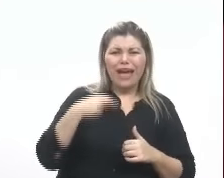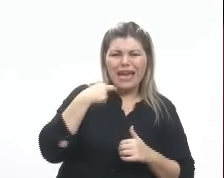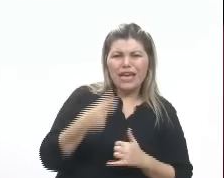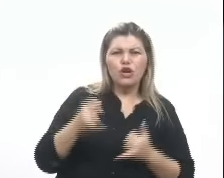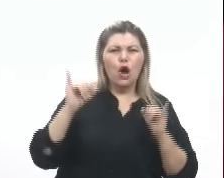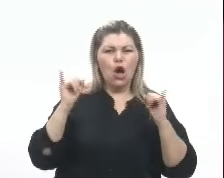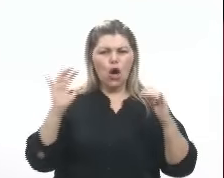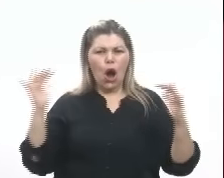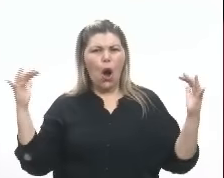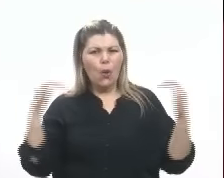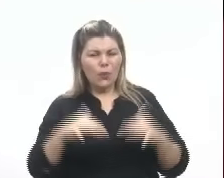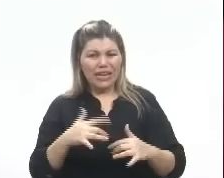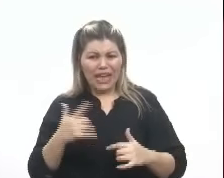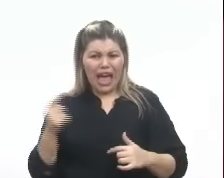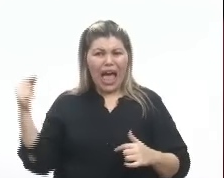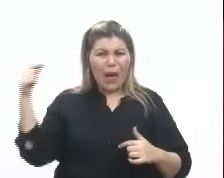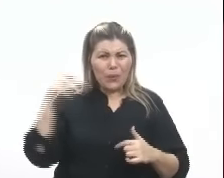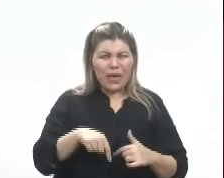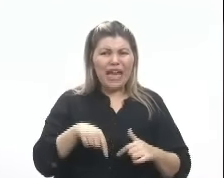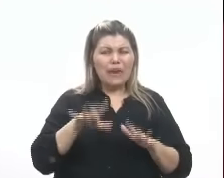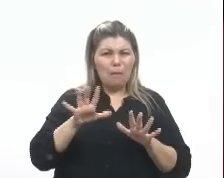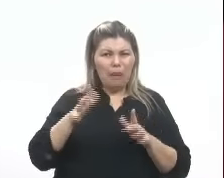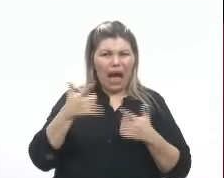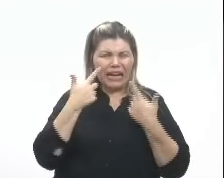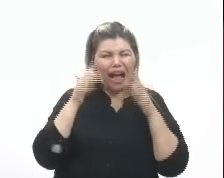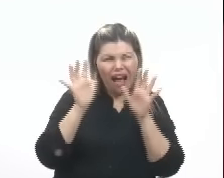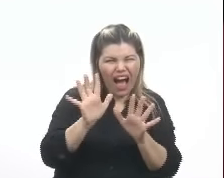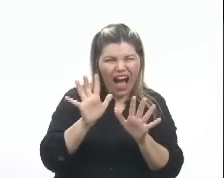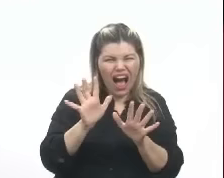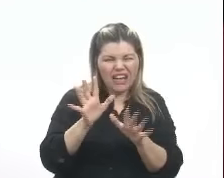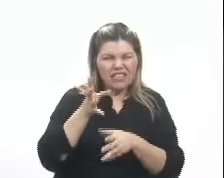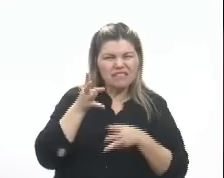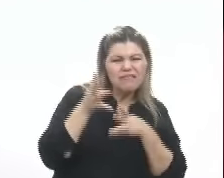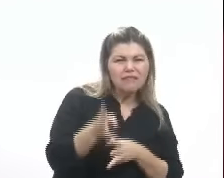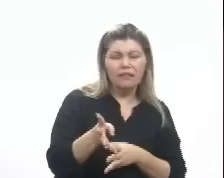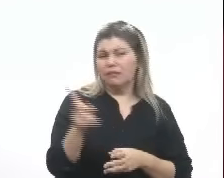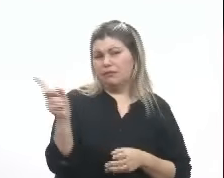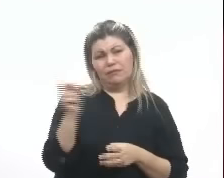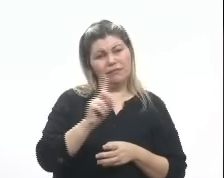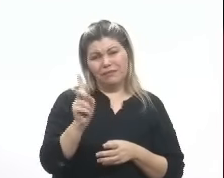jóvenes... No vienen para hacer estas cosas. Y cierra